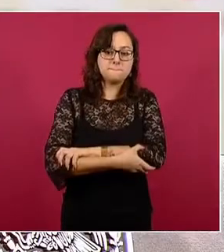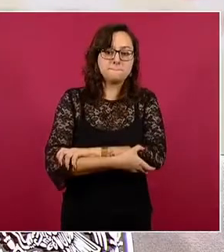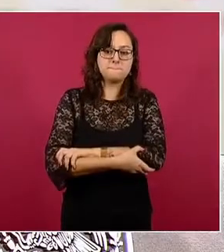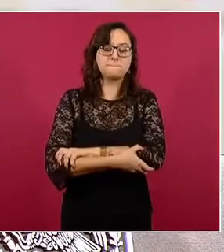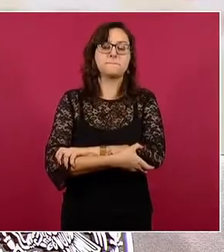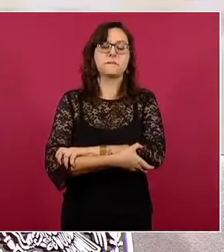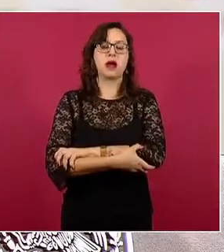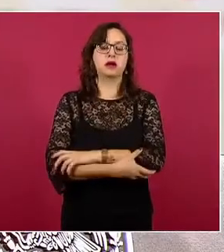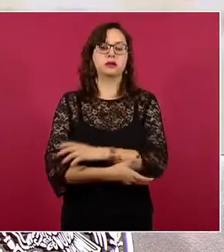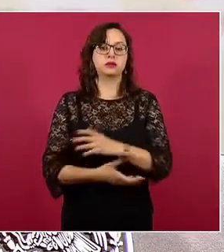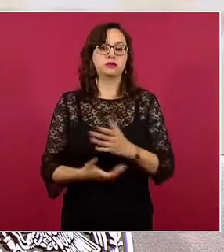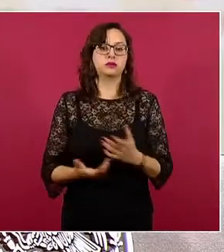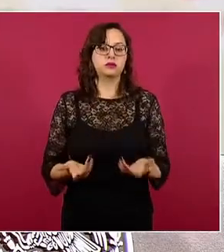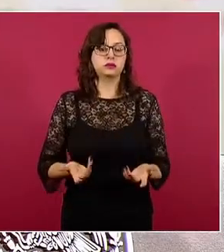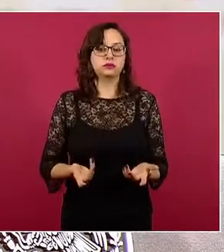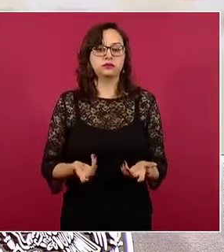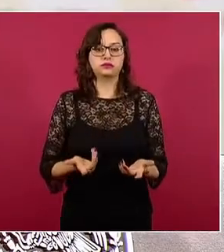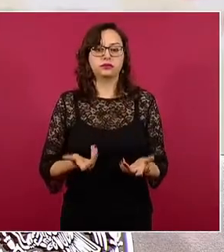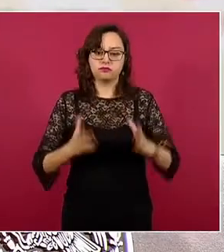no